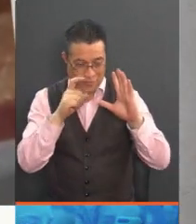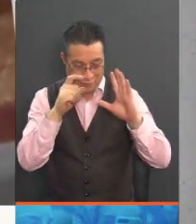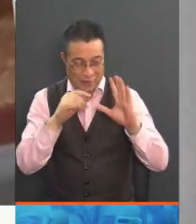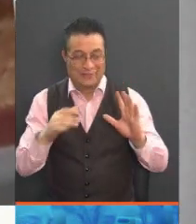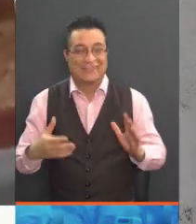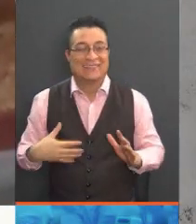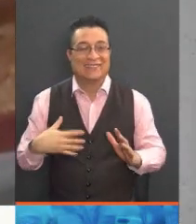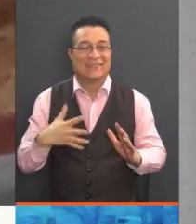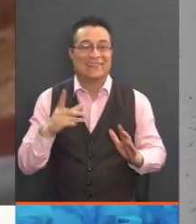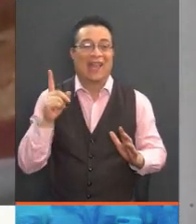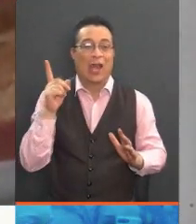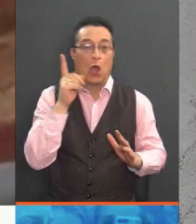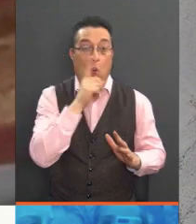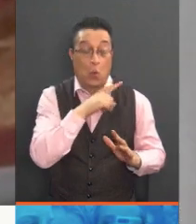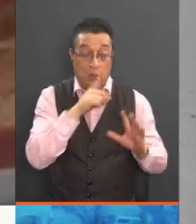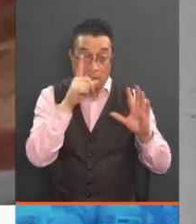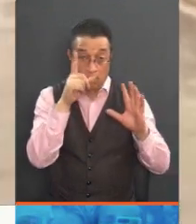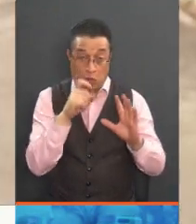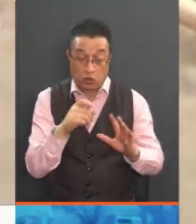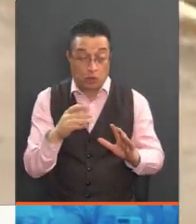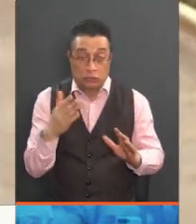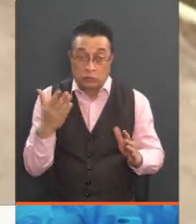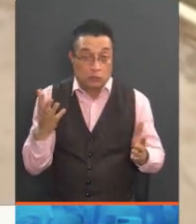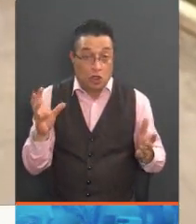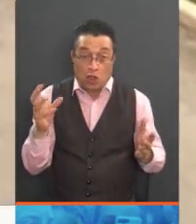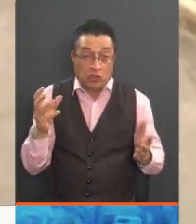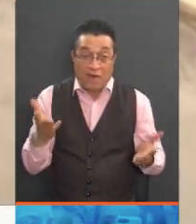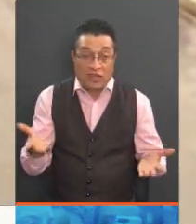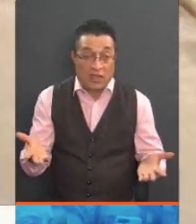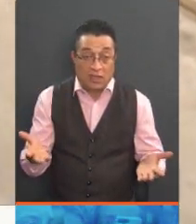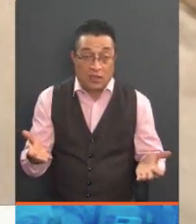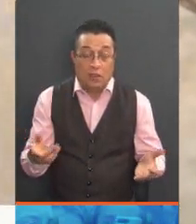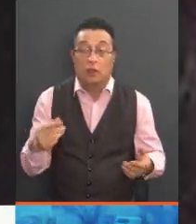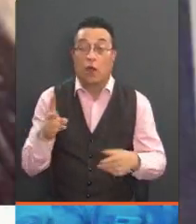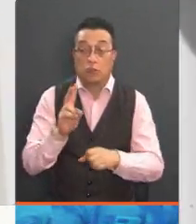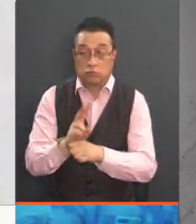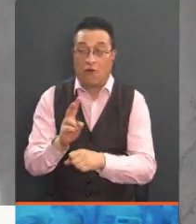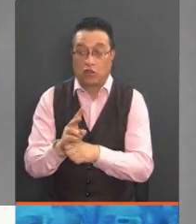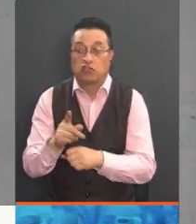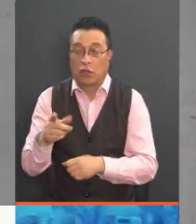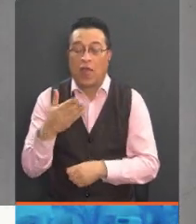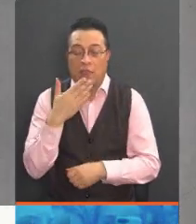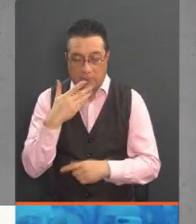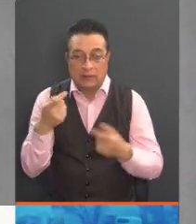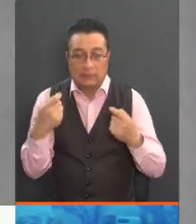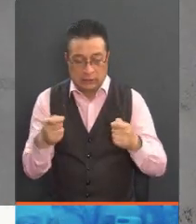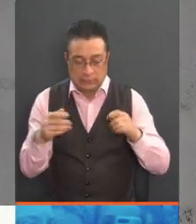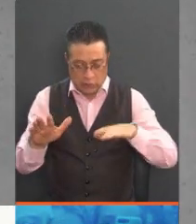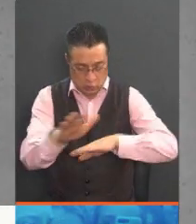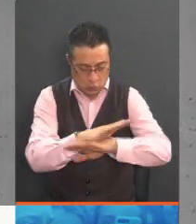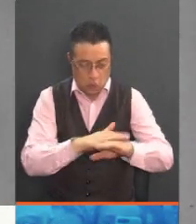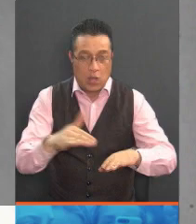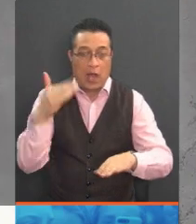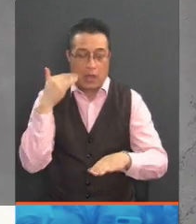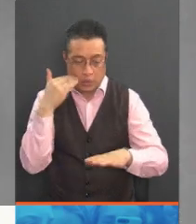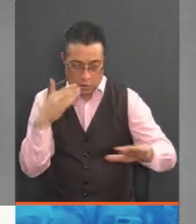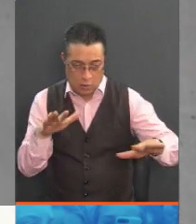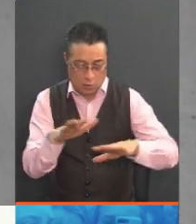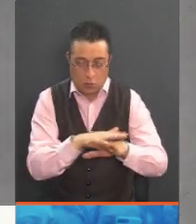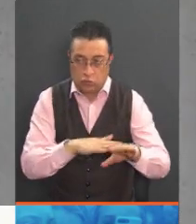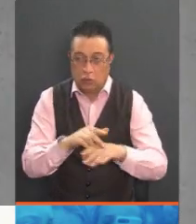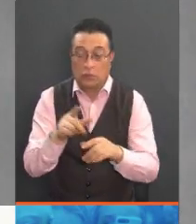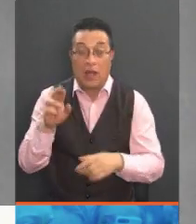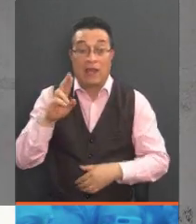saber que sería la última. La profesora Eva Mireles murió tratando de proteger a sus alumnos, ya que Salvador